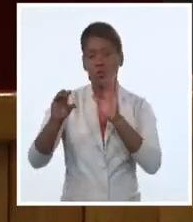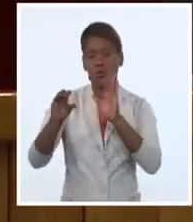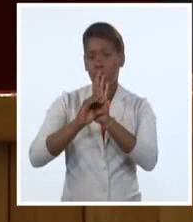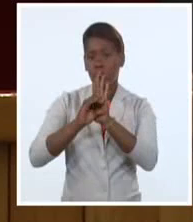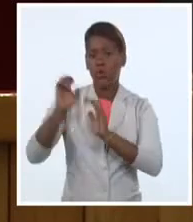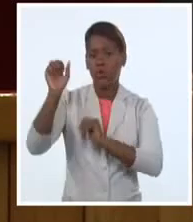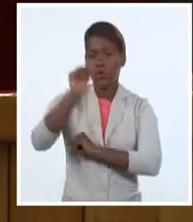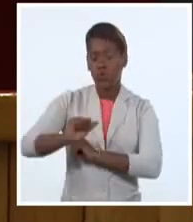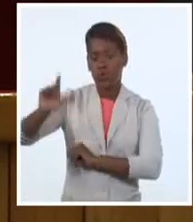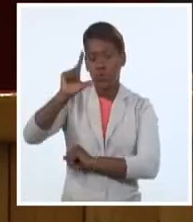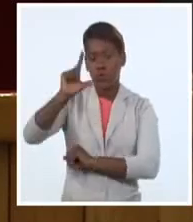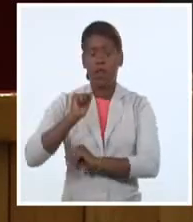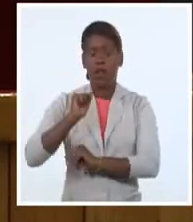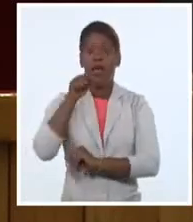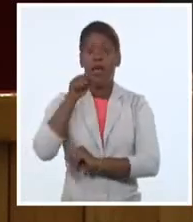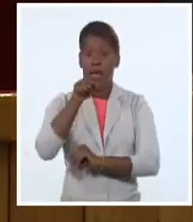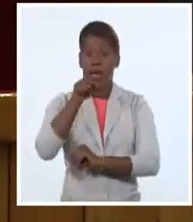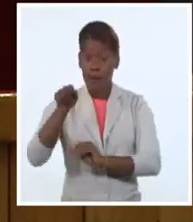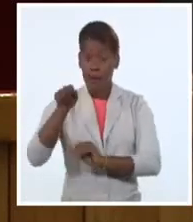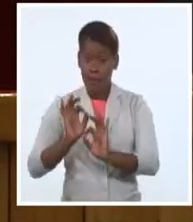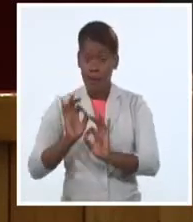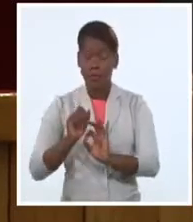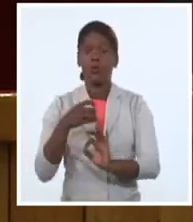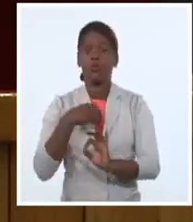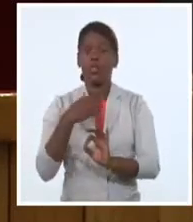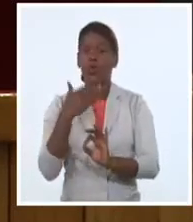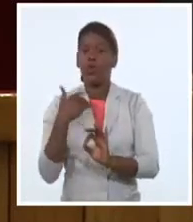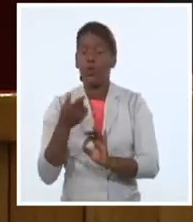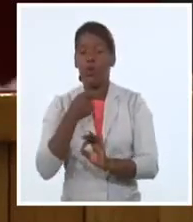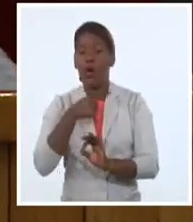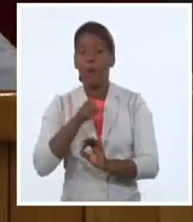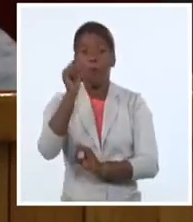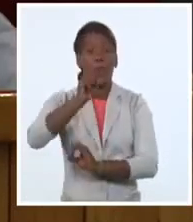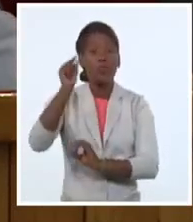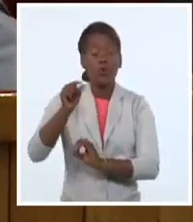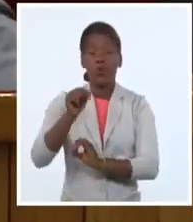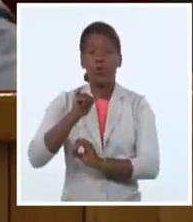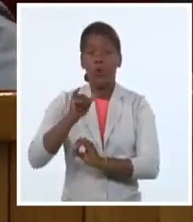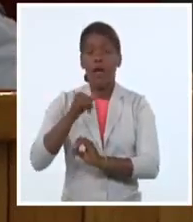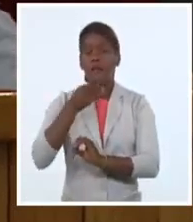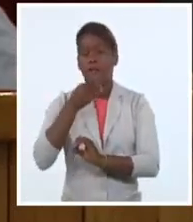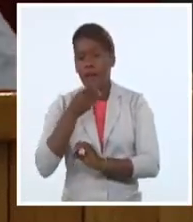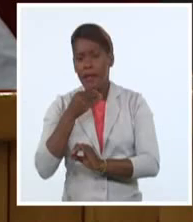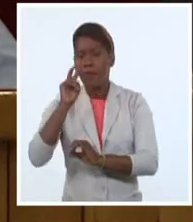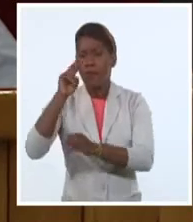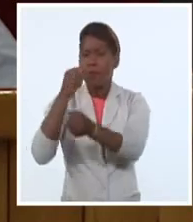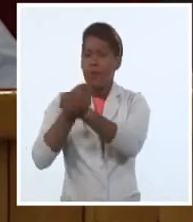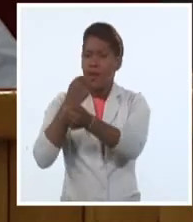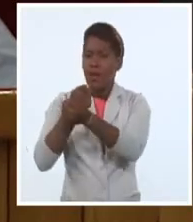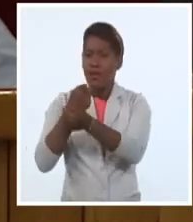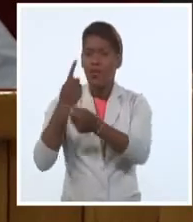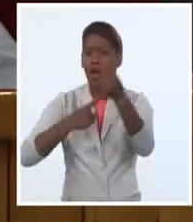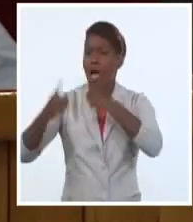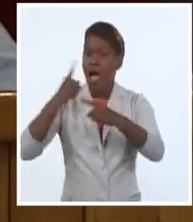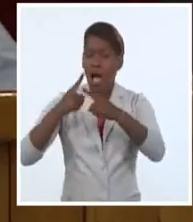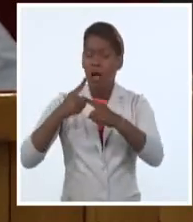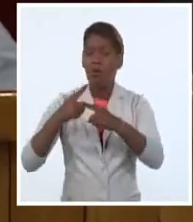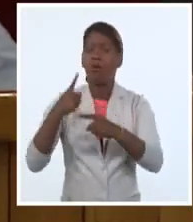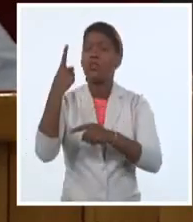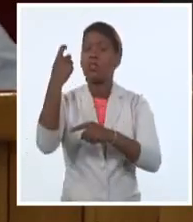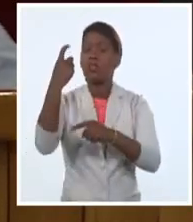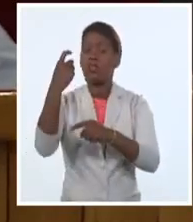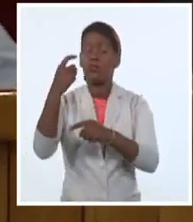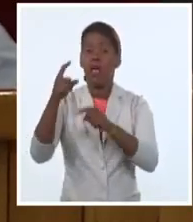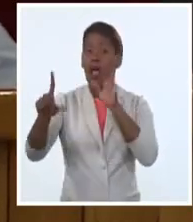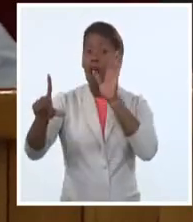norma refuerza la protección de las personas en situación de vulnerabilidad y establece medidas para hacer efectivo el cumplimiento